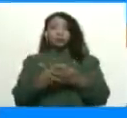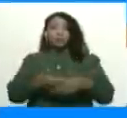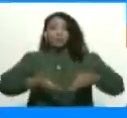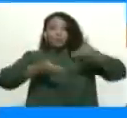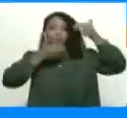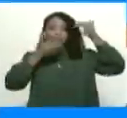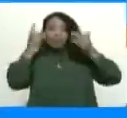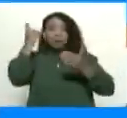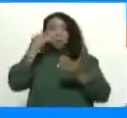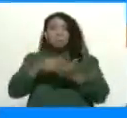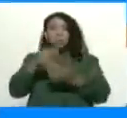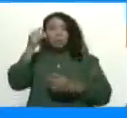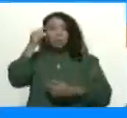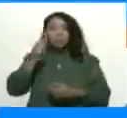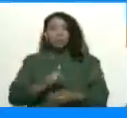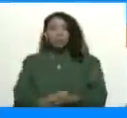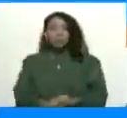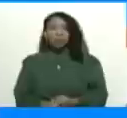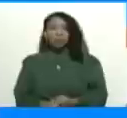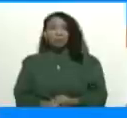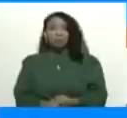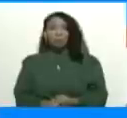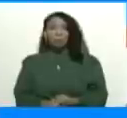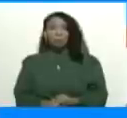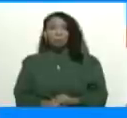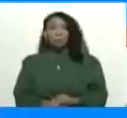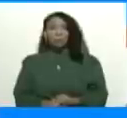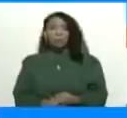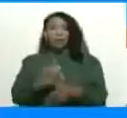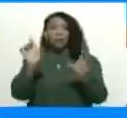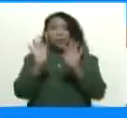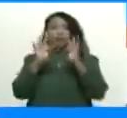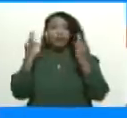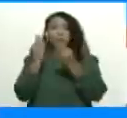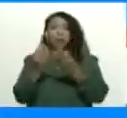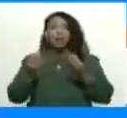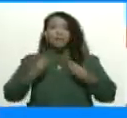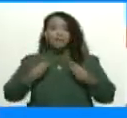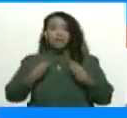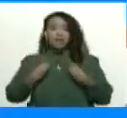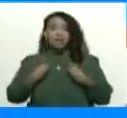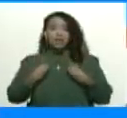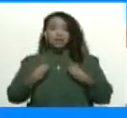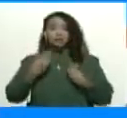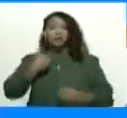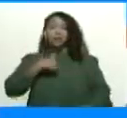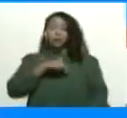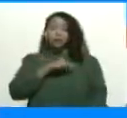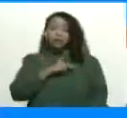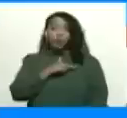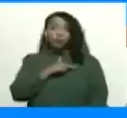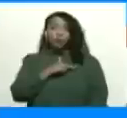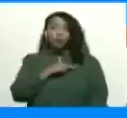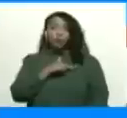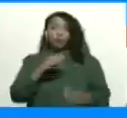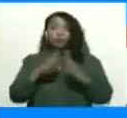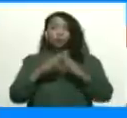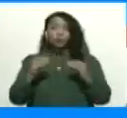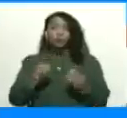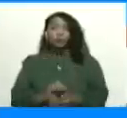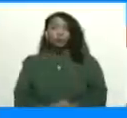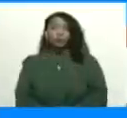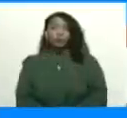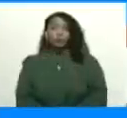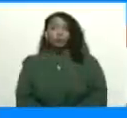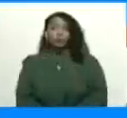secuestro, sin hablar de su familia, de lo vivido, de nosotros, de todo lo que nosotros vivimos,